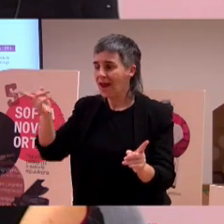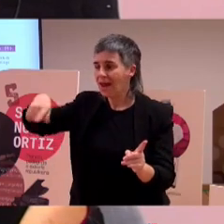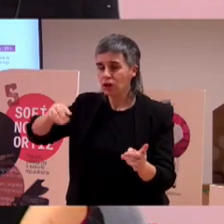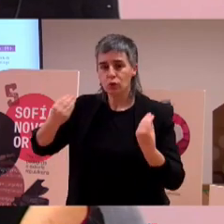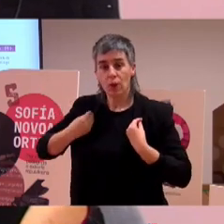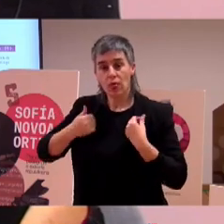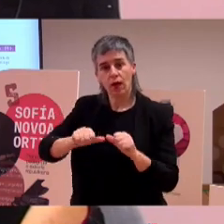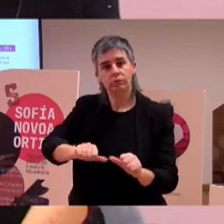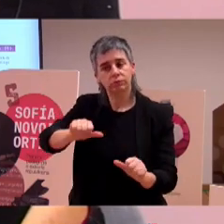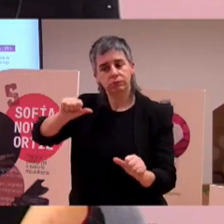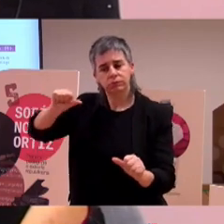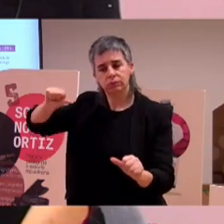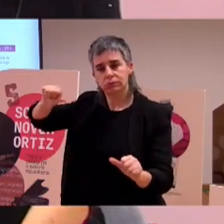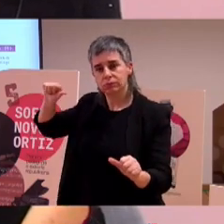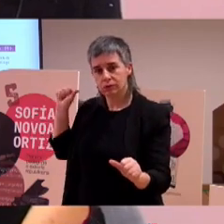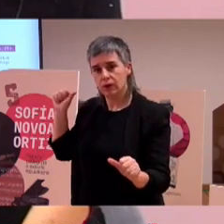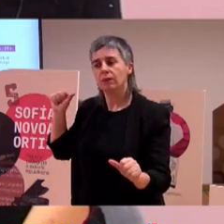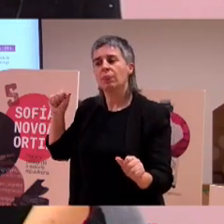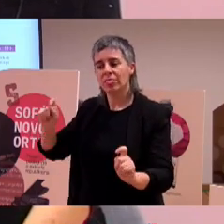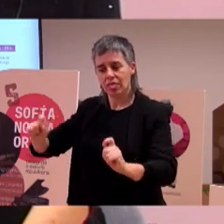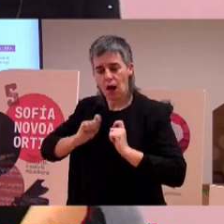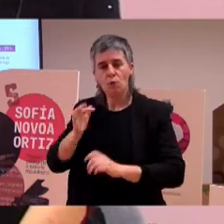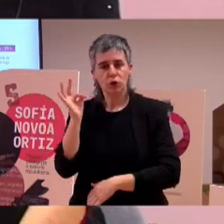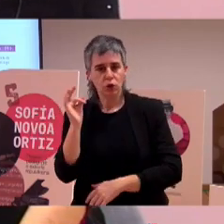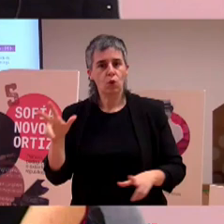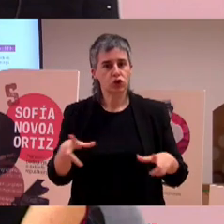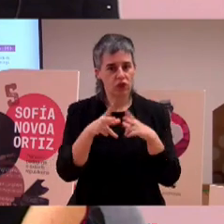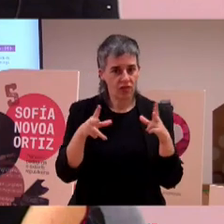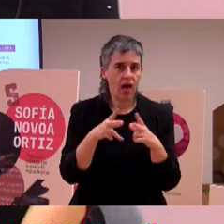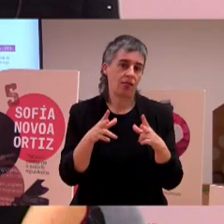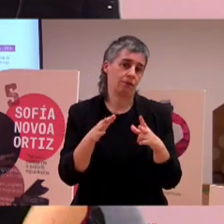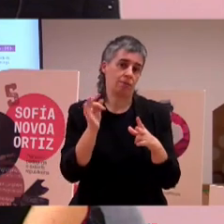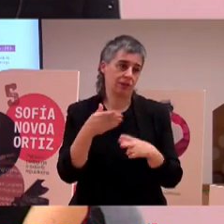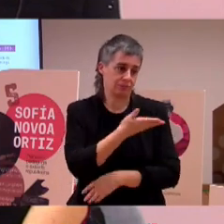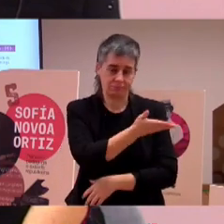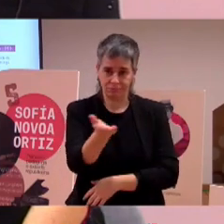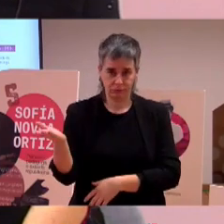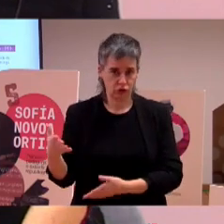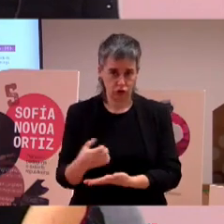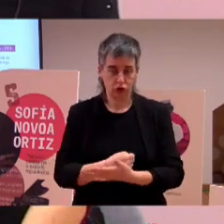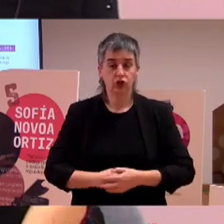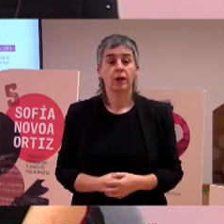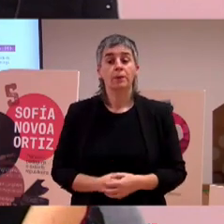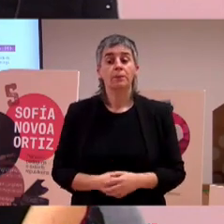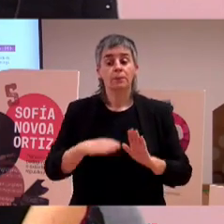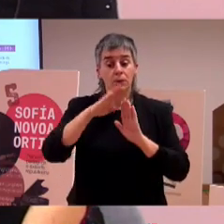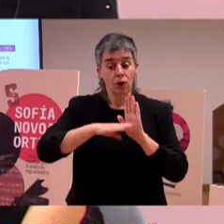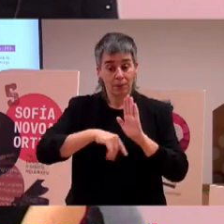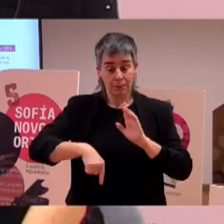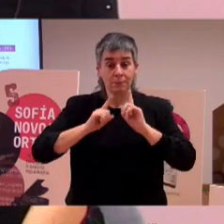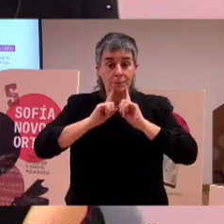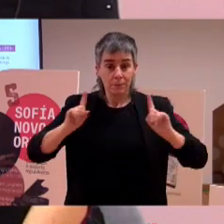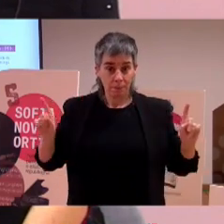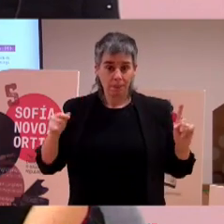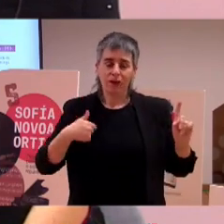trayectoria, tanto pola sociedade e polos demais. Nese novo programa deste ano, encántame, comentaba yo